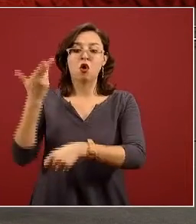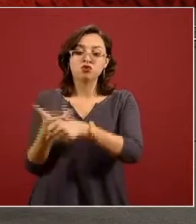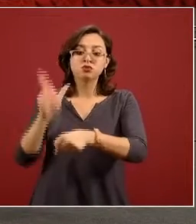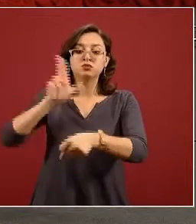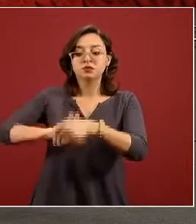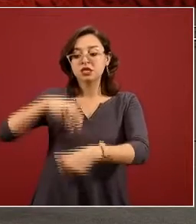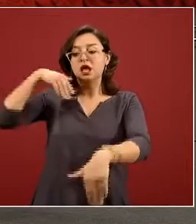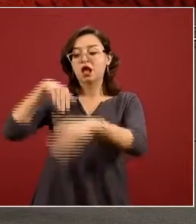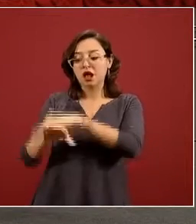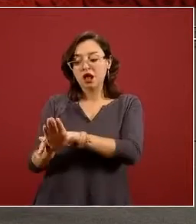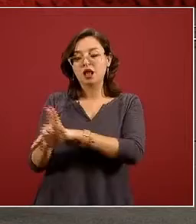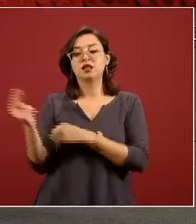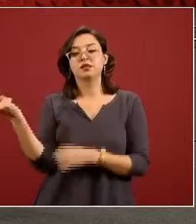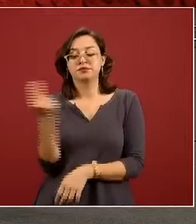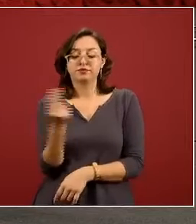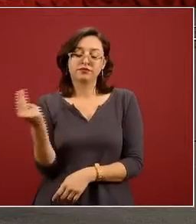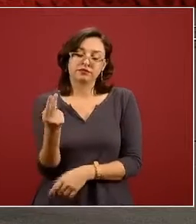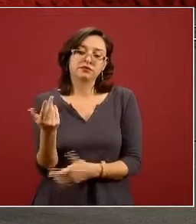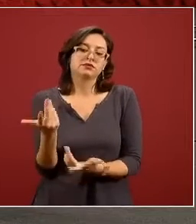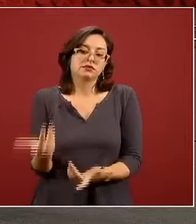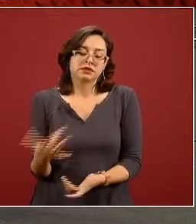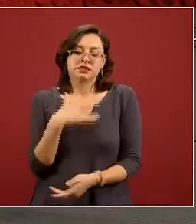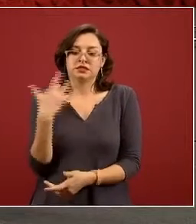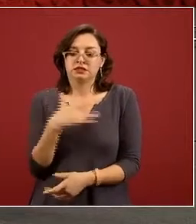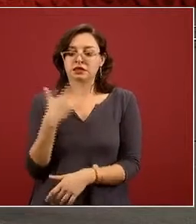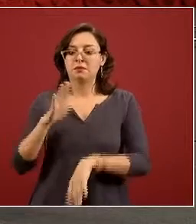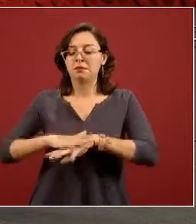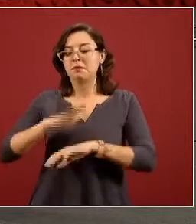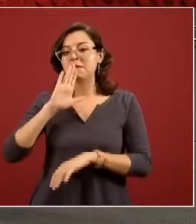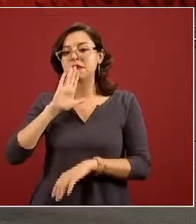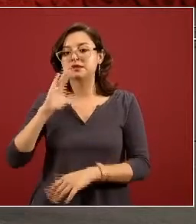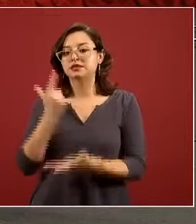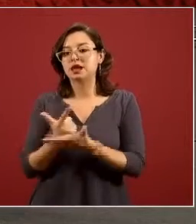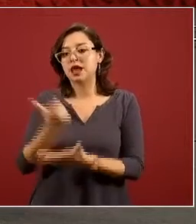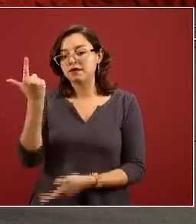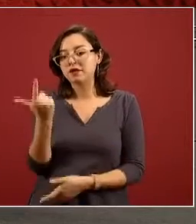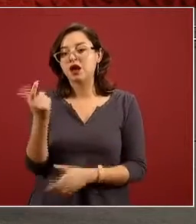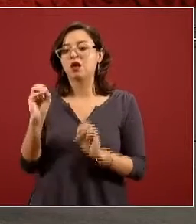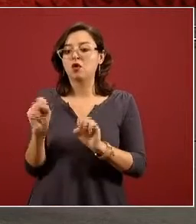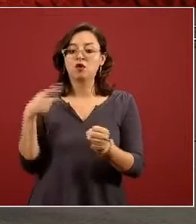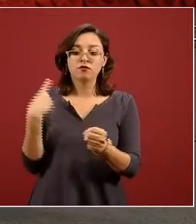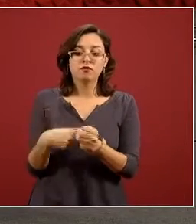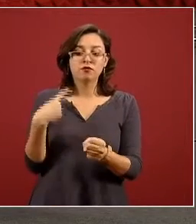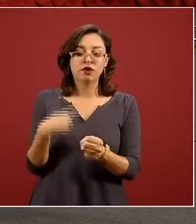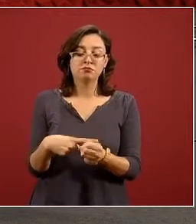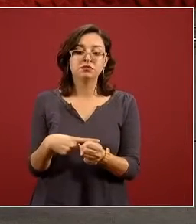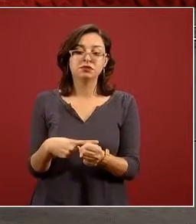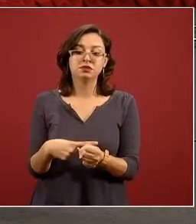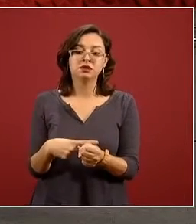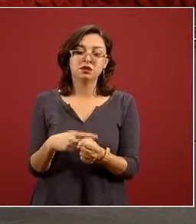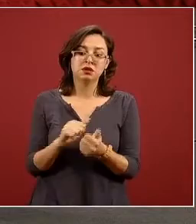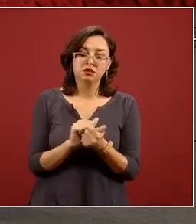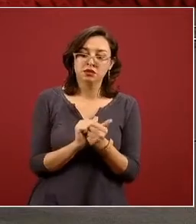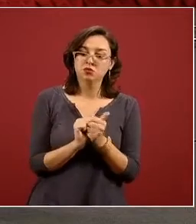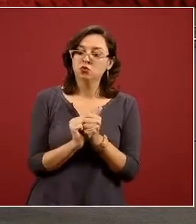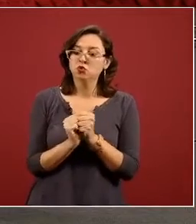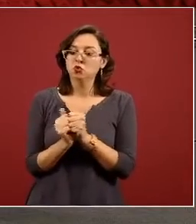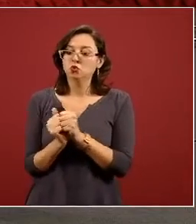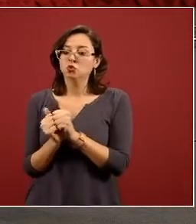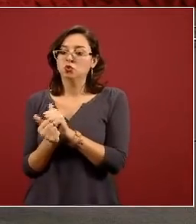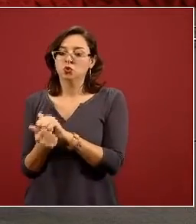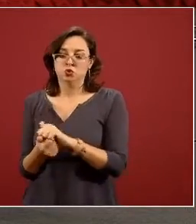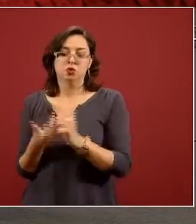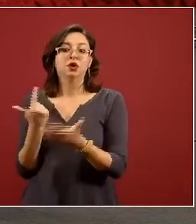hospitalización por haber presentado, lógicamente, algún signo de alarma o porque su enfermedad haya en su momento evolucionado con